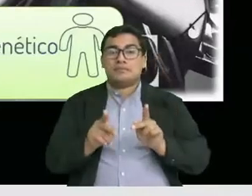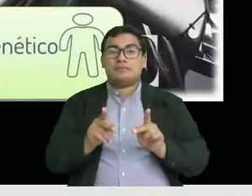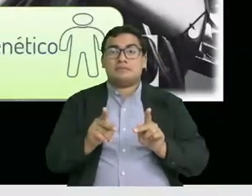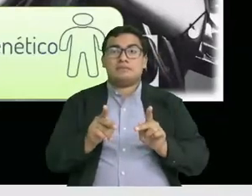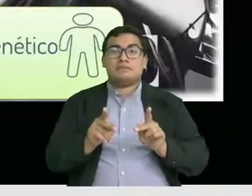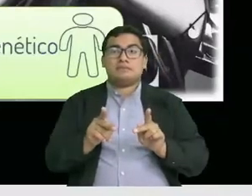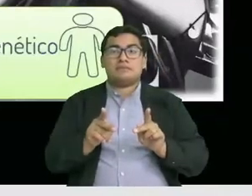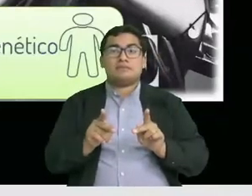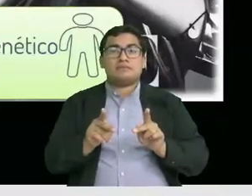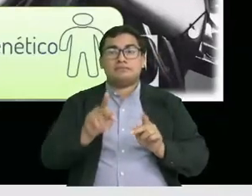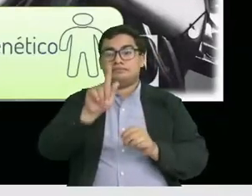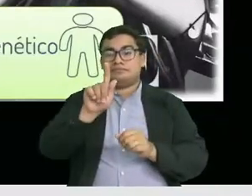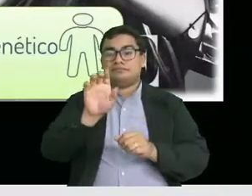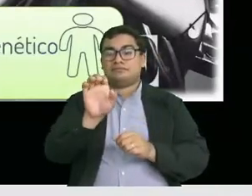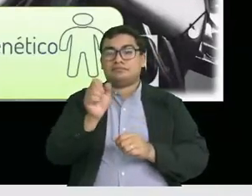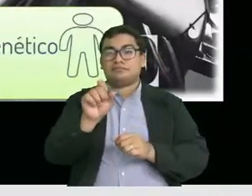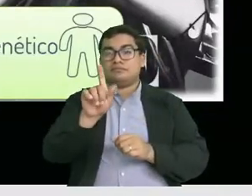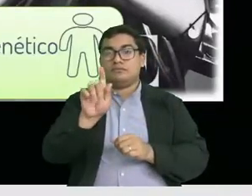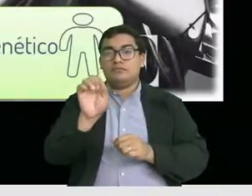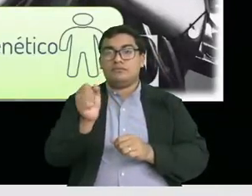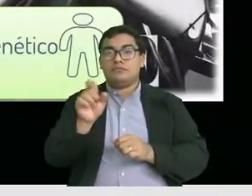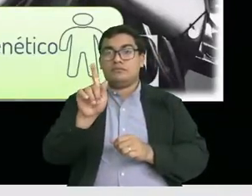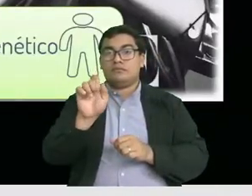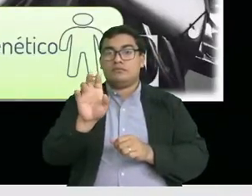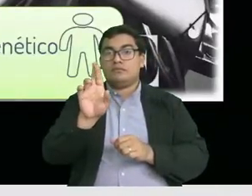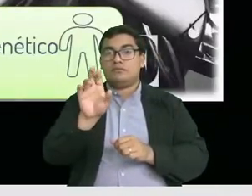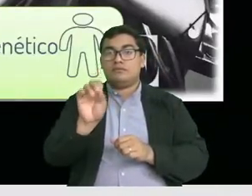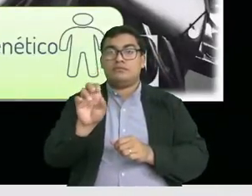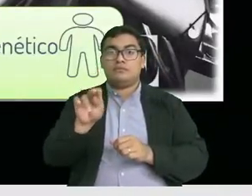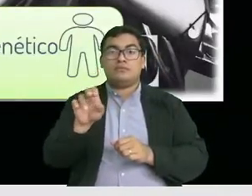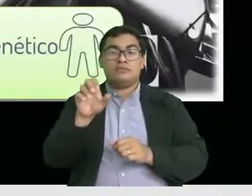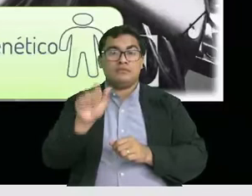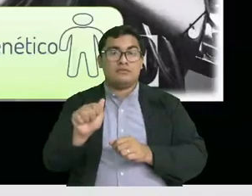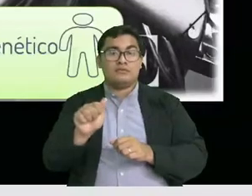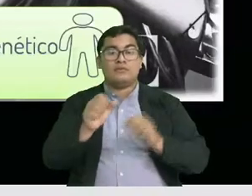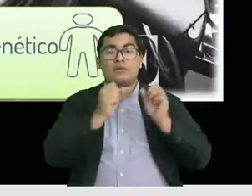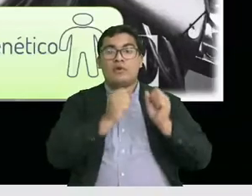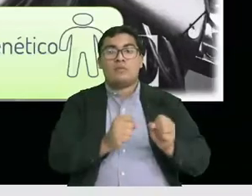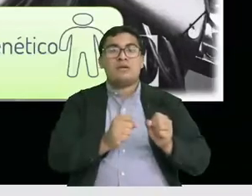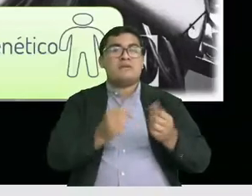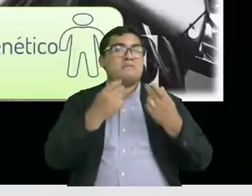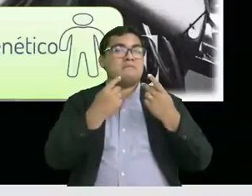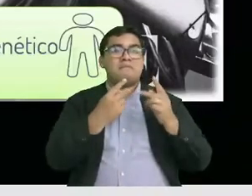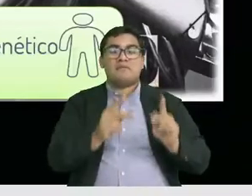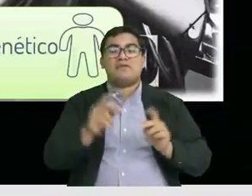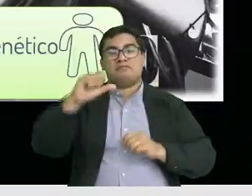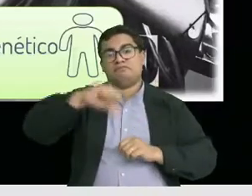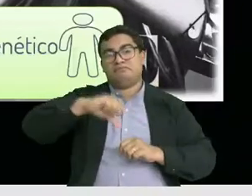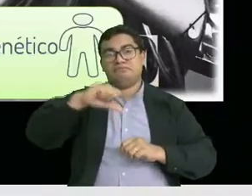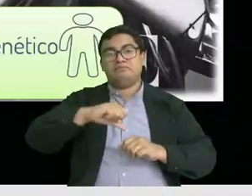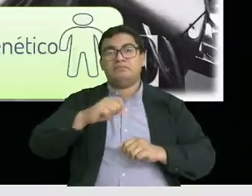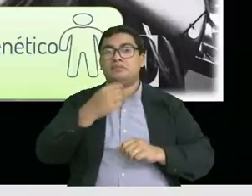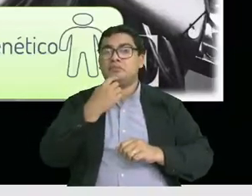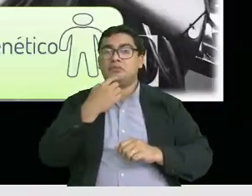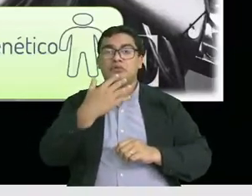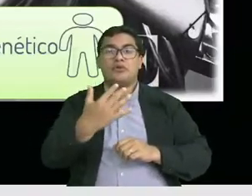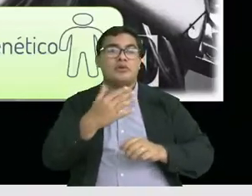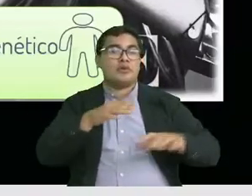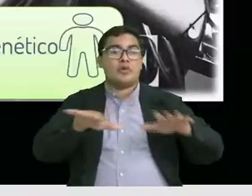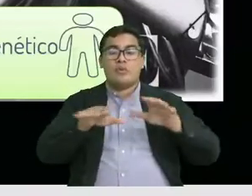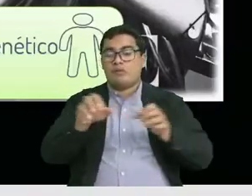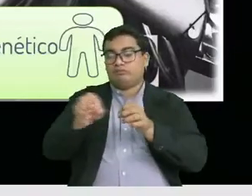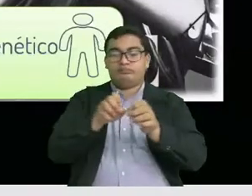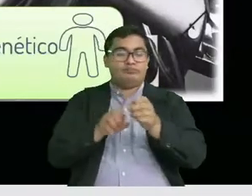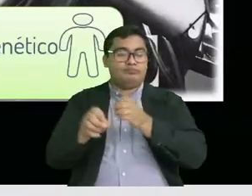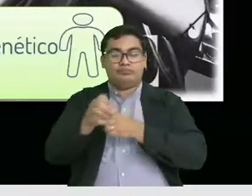testosterona por montón, esa testosterona no le sirve porque no puede unirse al